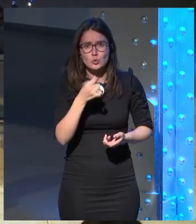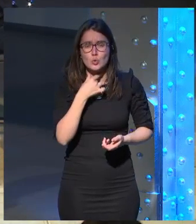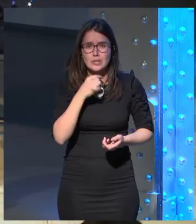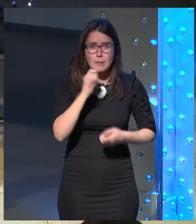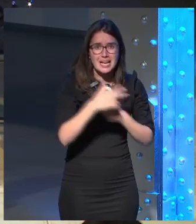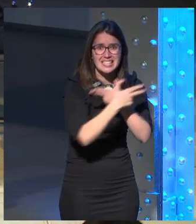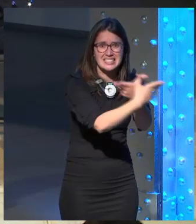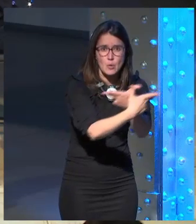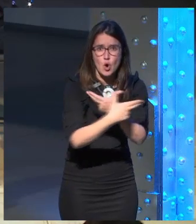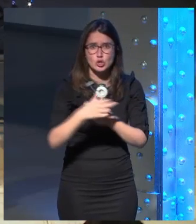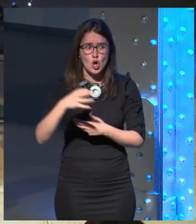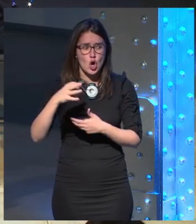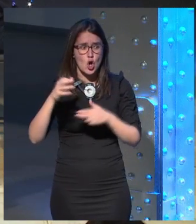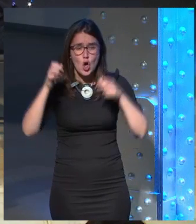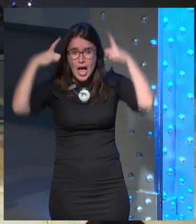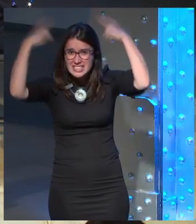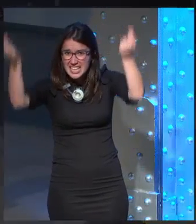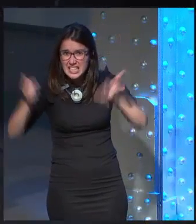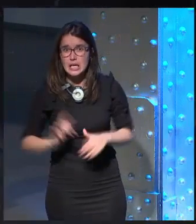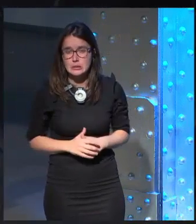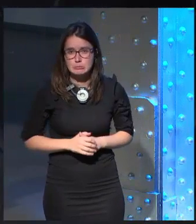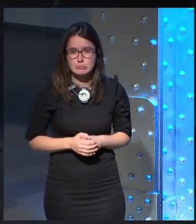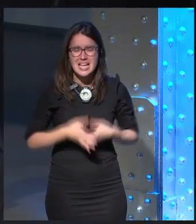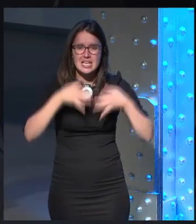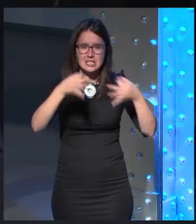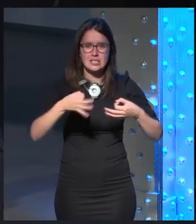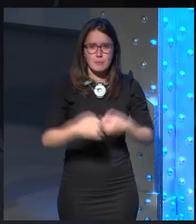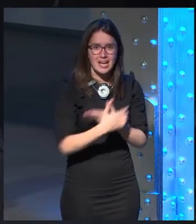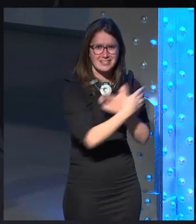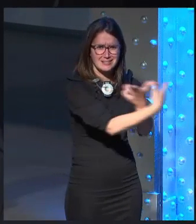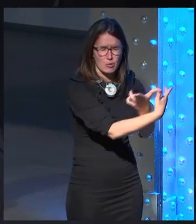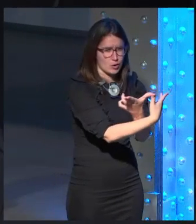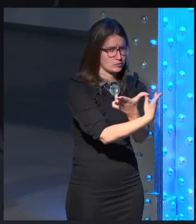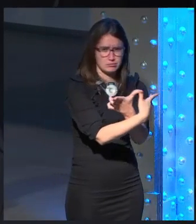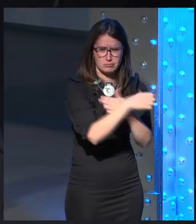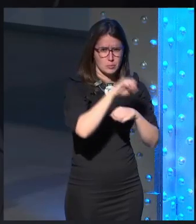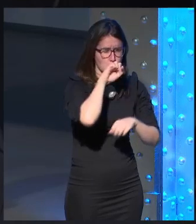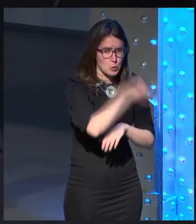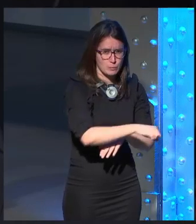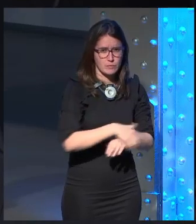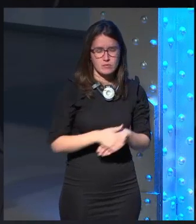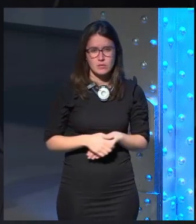Trek? Always. Siempre Star Wars, la guerra de las galaxias.